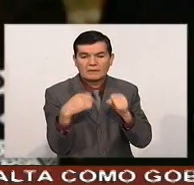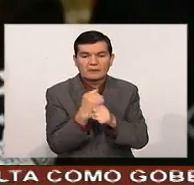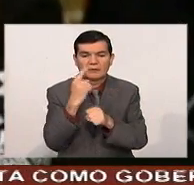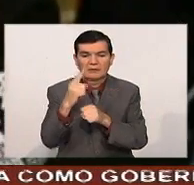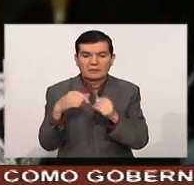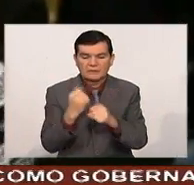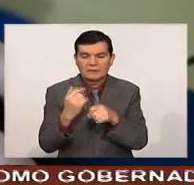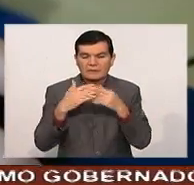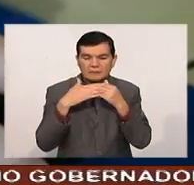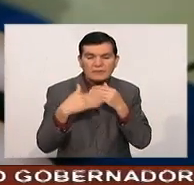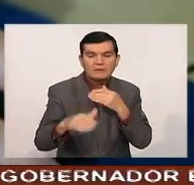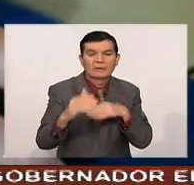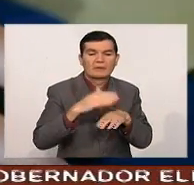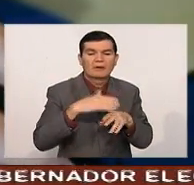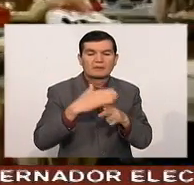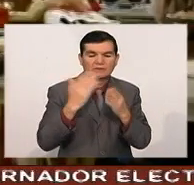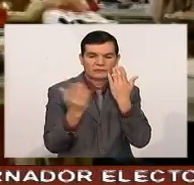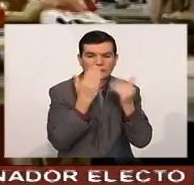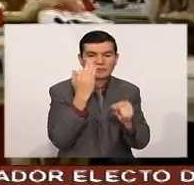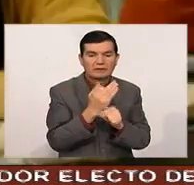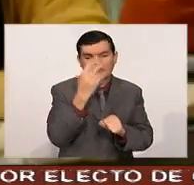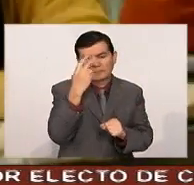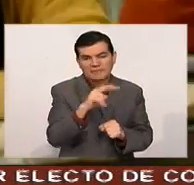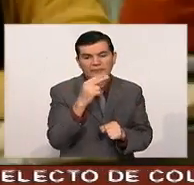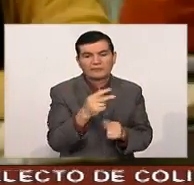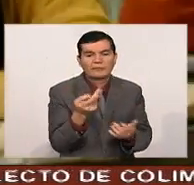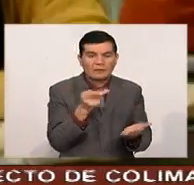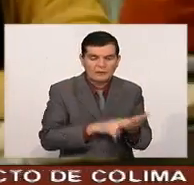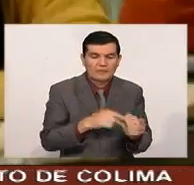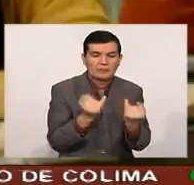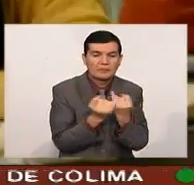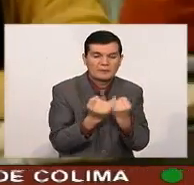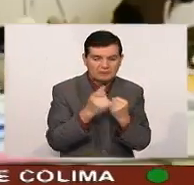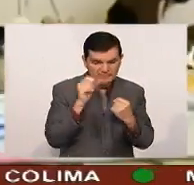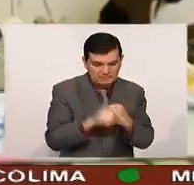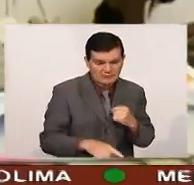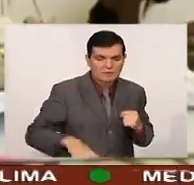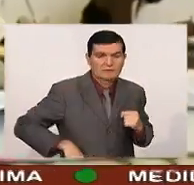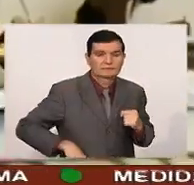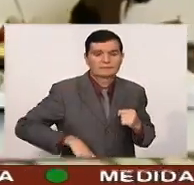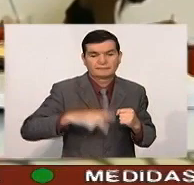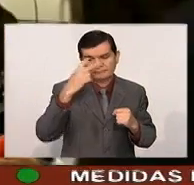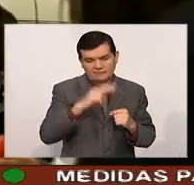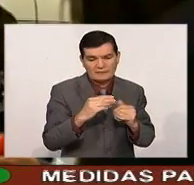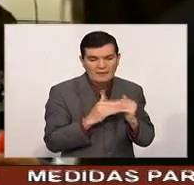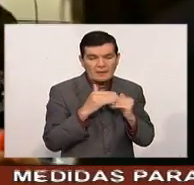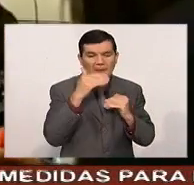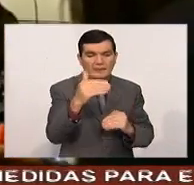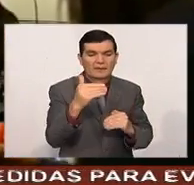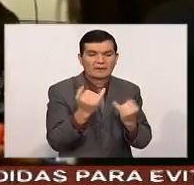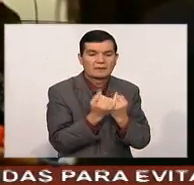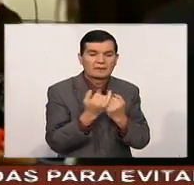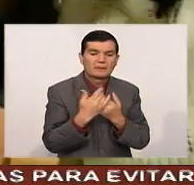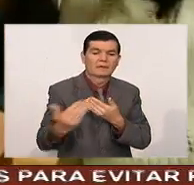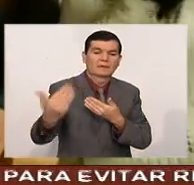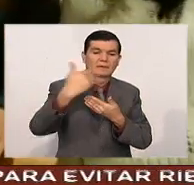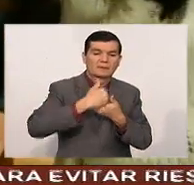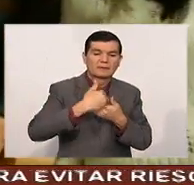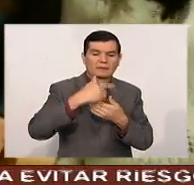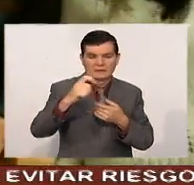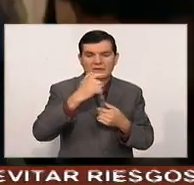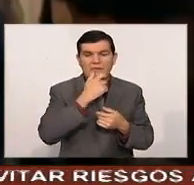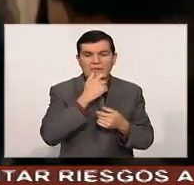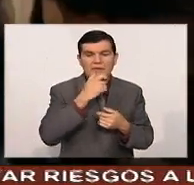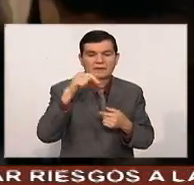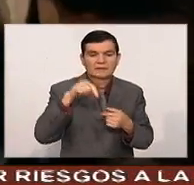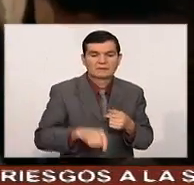en el próximo decenio a estudiantes mexicanos. Al mismo tiempo, el mismo gobierno de México aumentó las becas que se dan a británicos